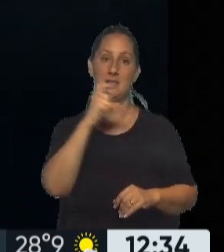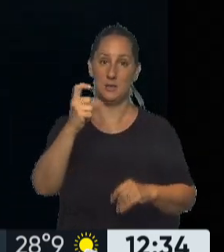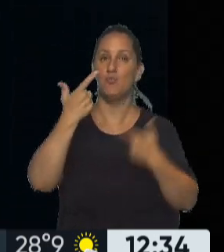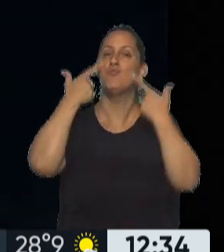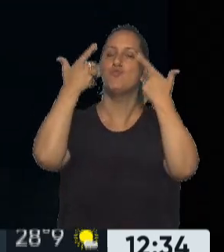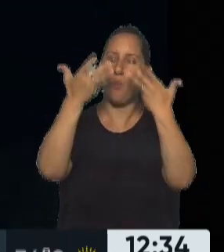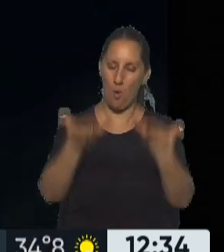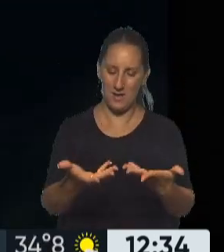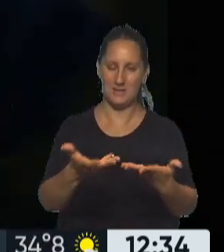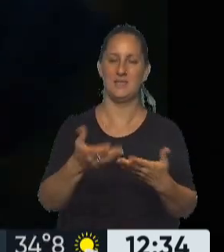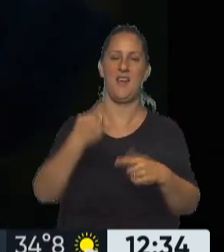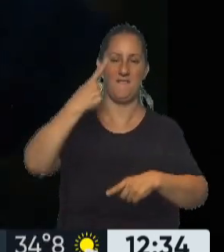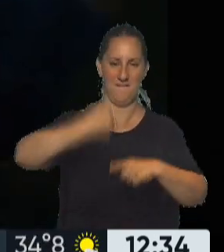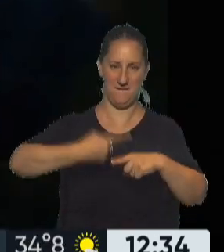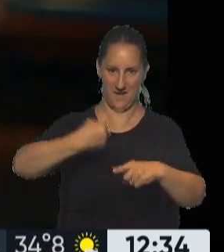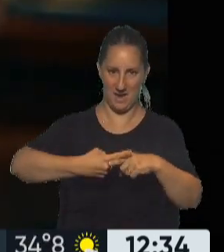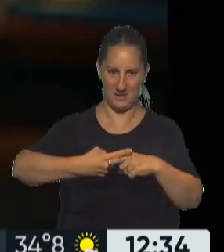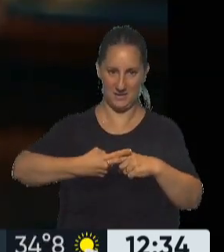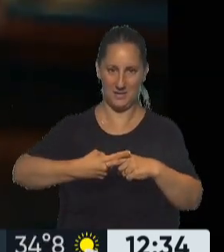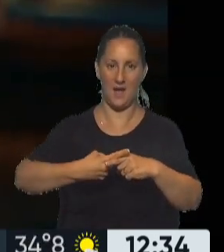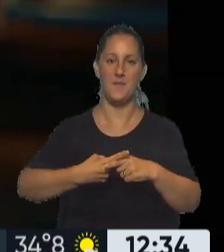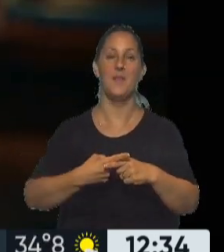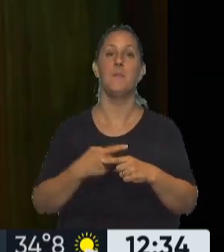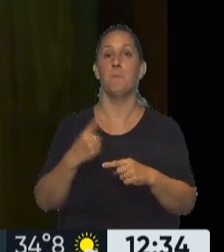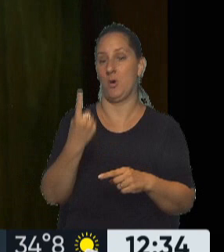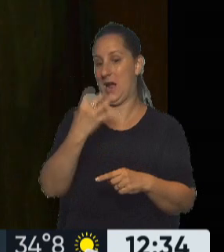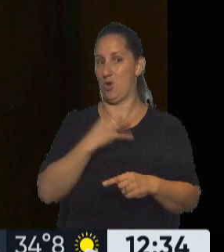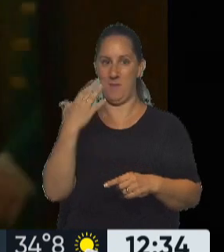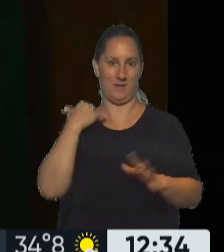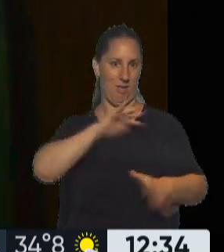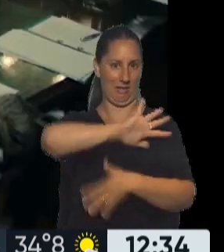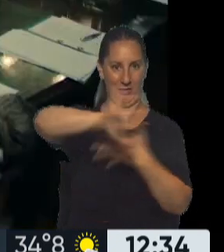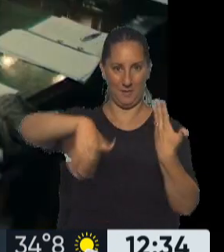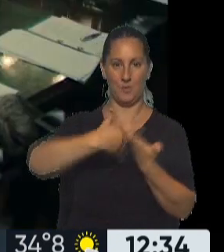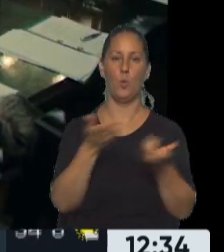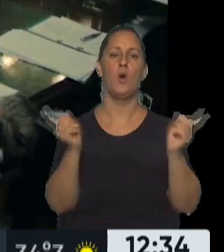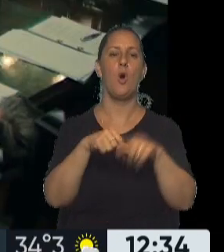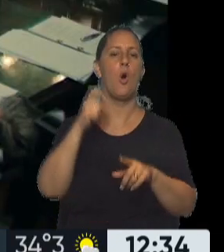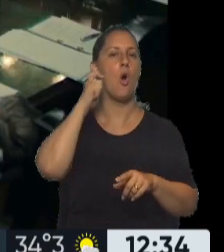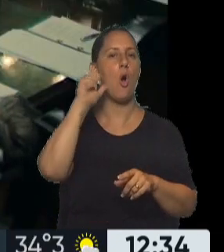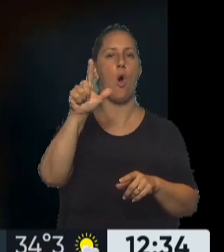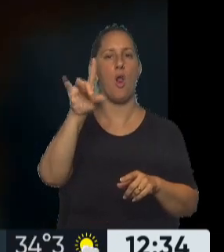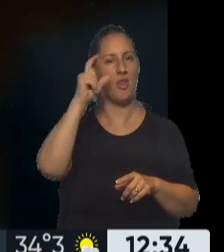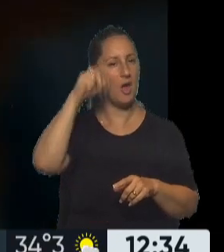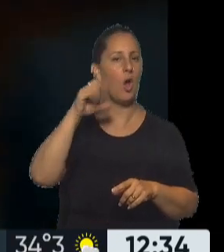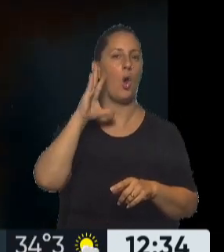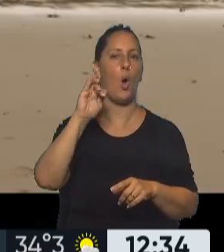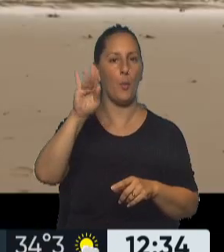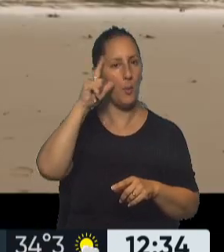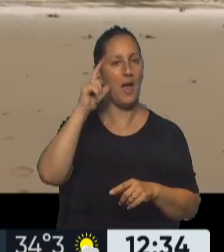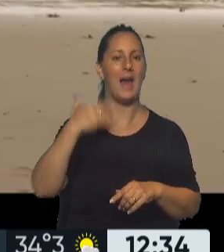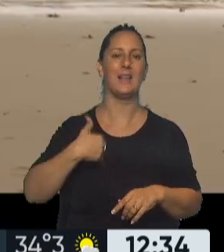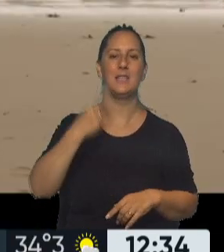transmitir la ceremonia después, como decíamos, del escándalo del año anterior. Vuelven los Golden Globe, esta película Argentina